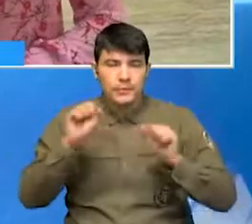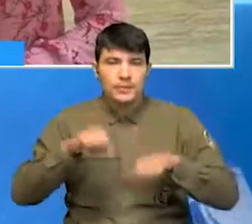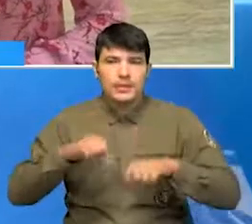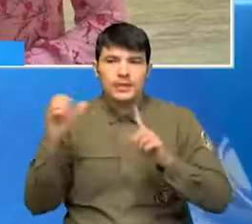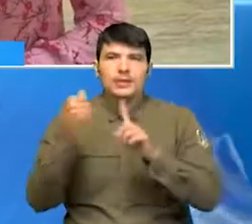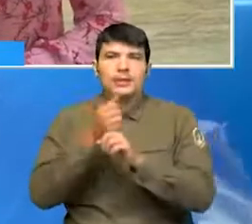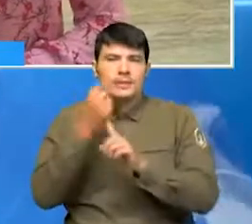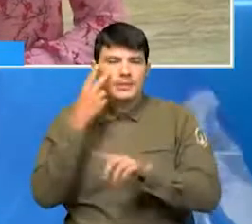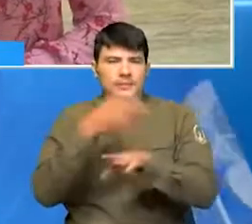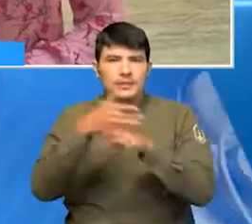con ustedes sigan el estudio